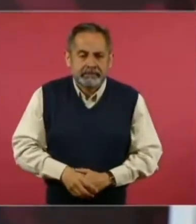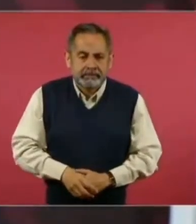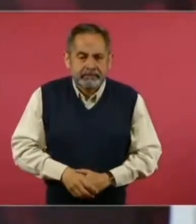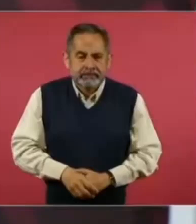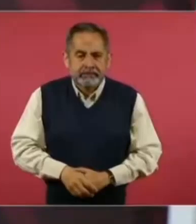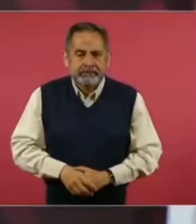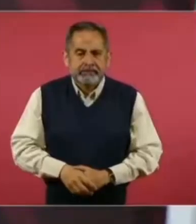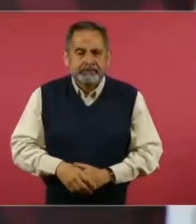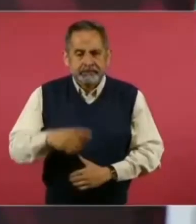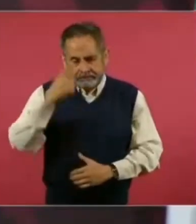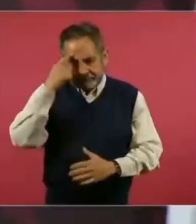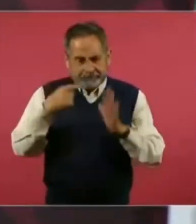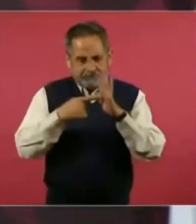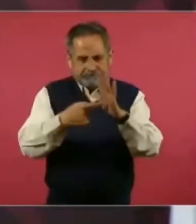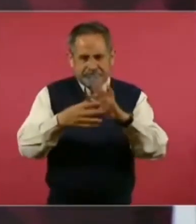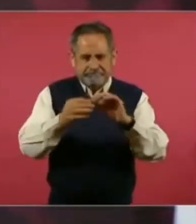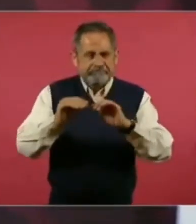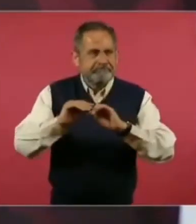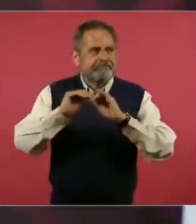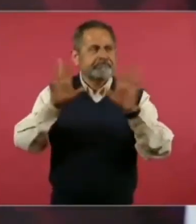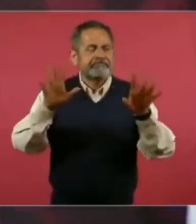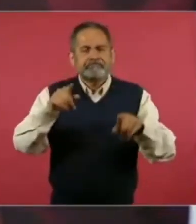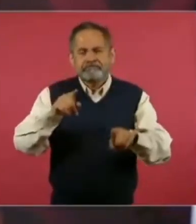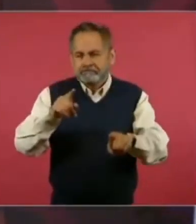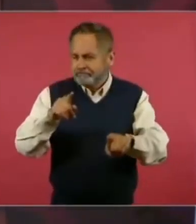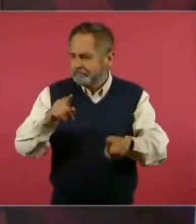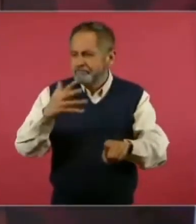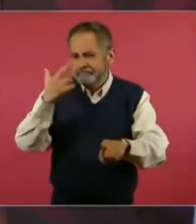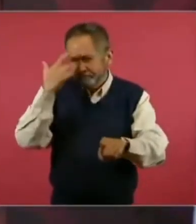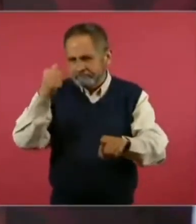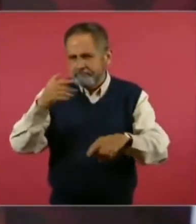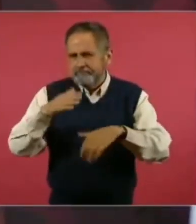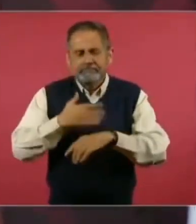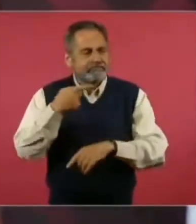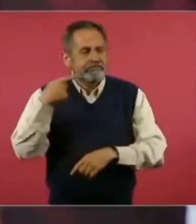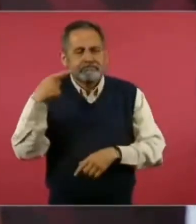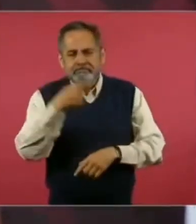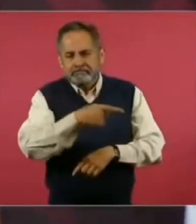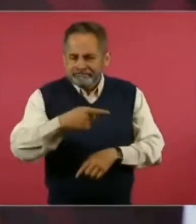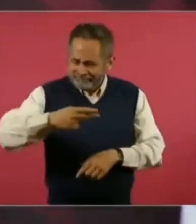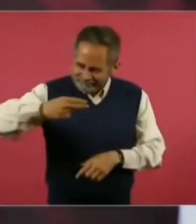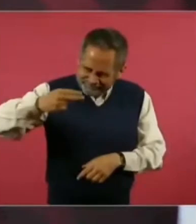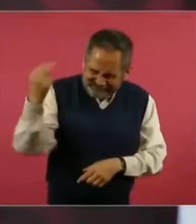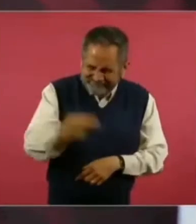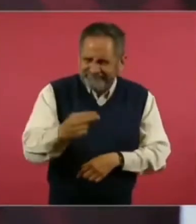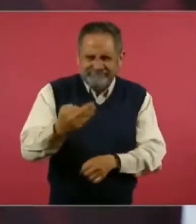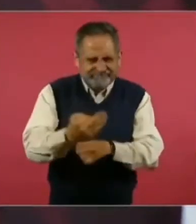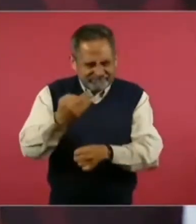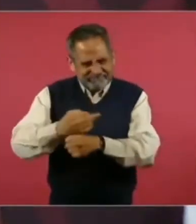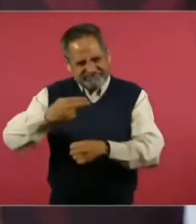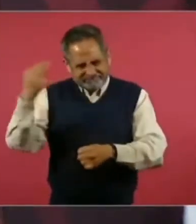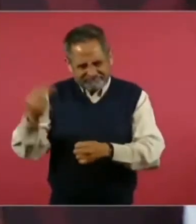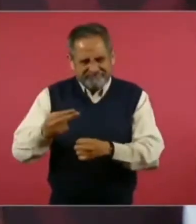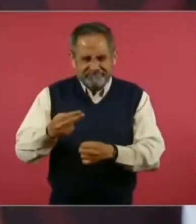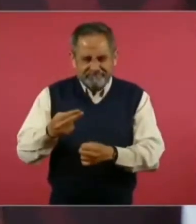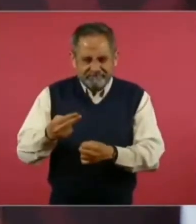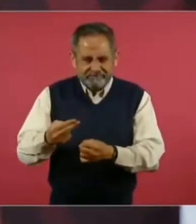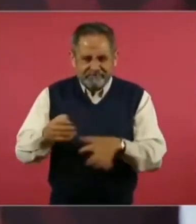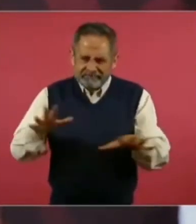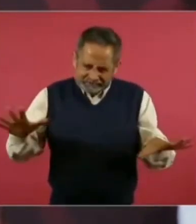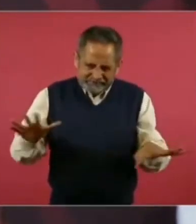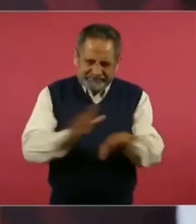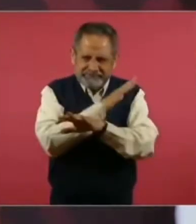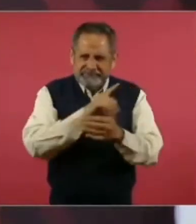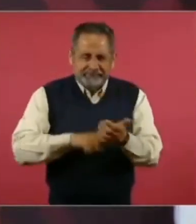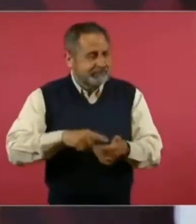para que tengamos una idea del por qué se requiere llevar a cabo la